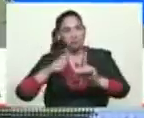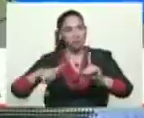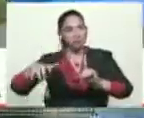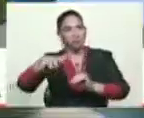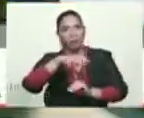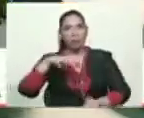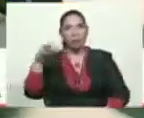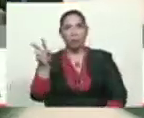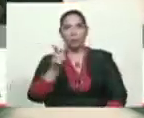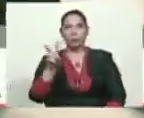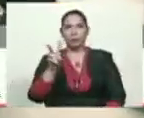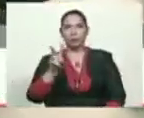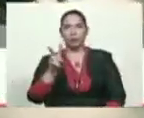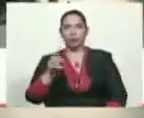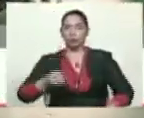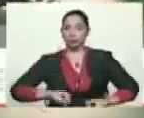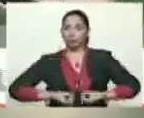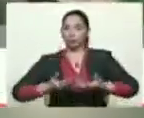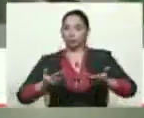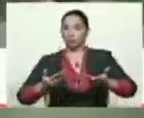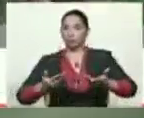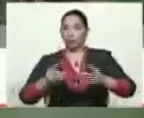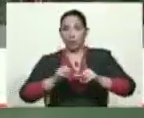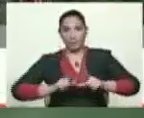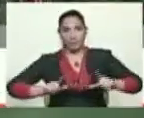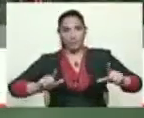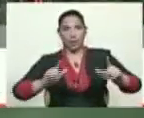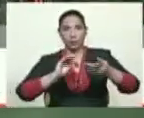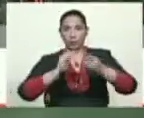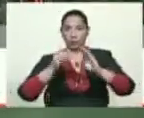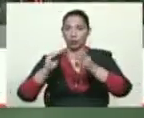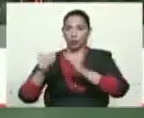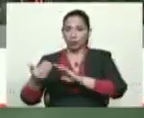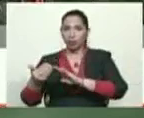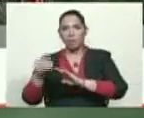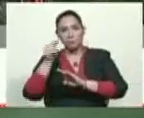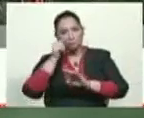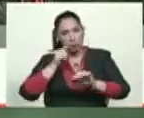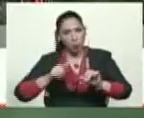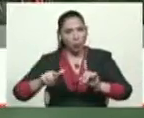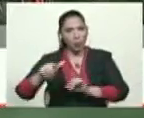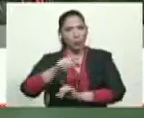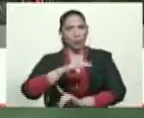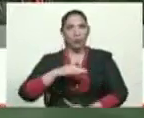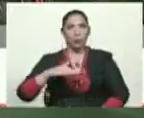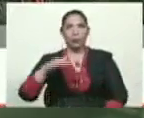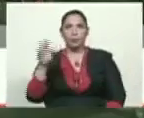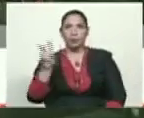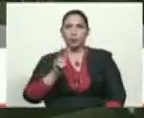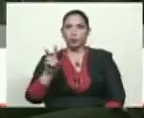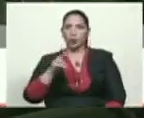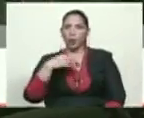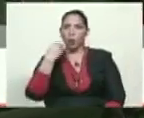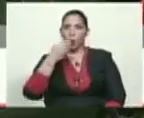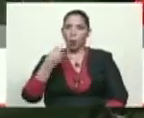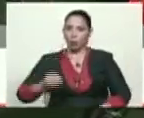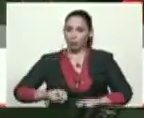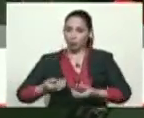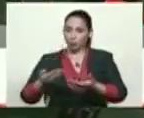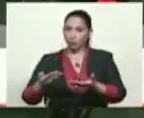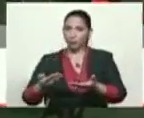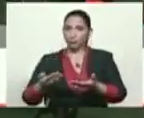venezuela entregarle este espacio comunitario al pueblo de venezuela a la juventud sobre todo